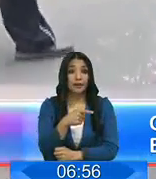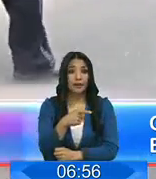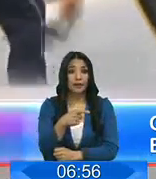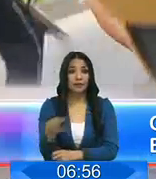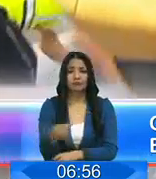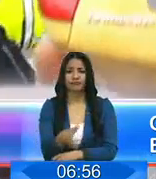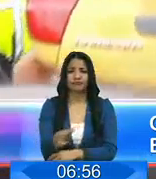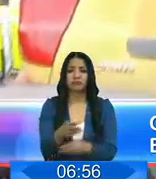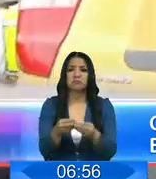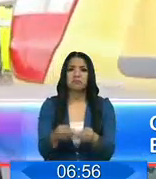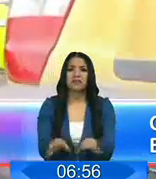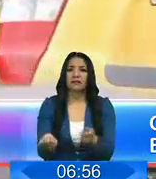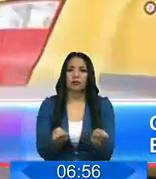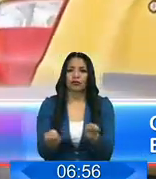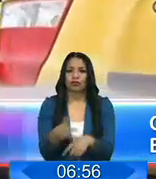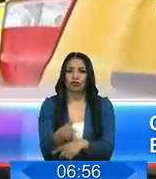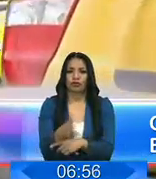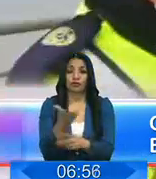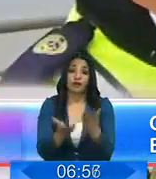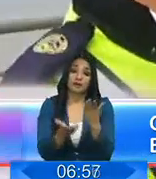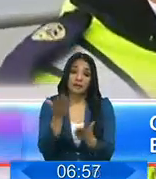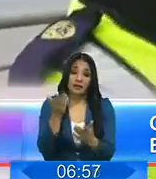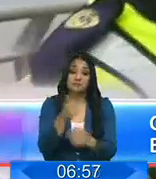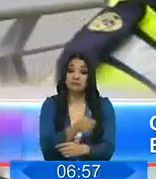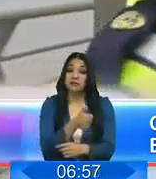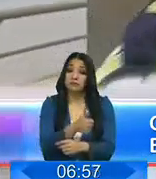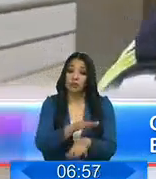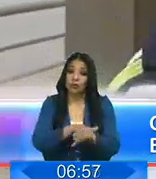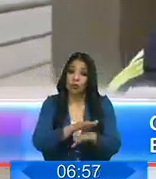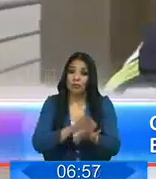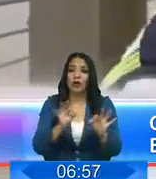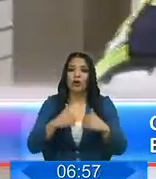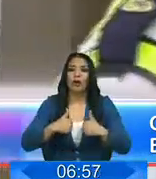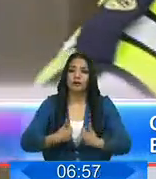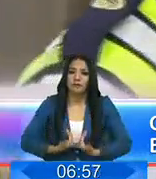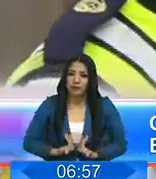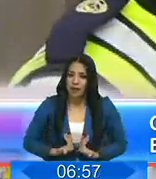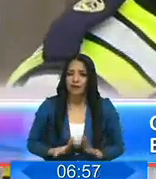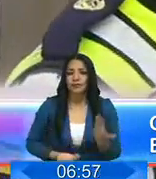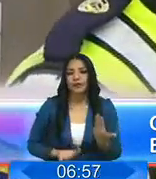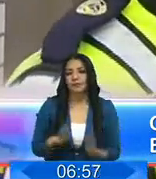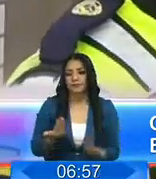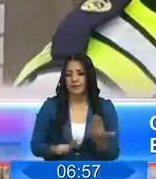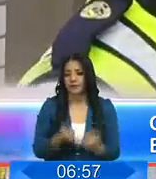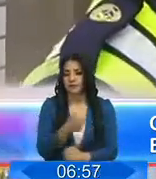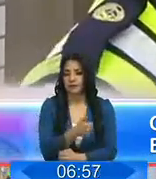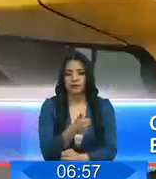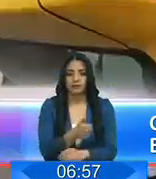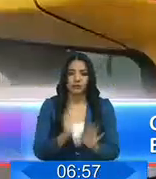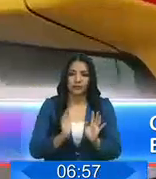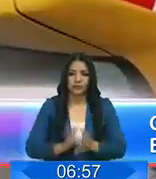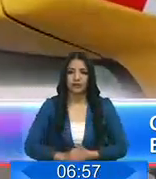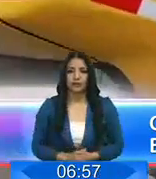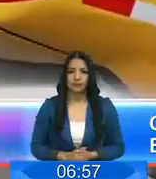pista, puede ser por inobservancia del conductor o por el cansancio físico del mismo conductor.